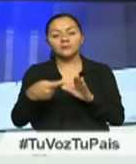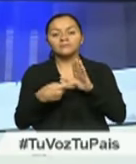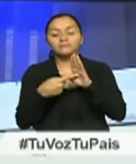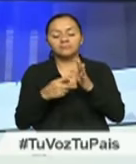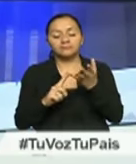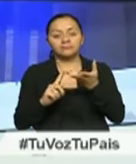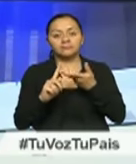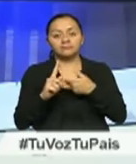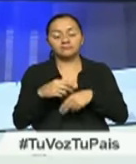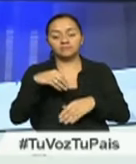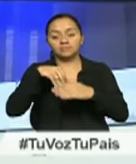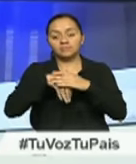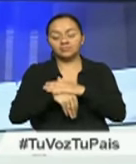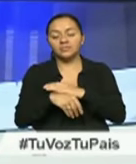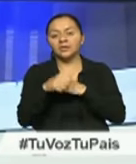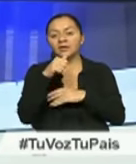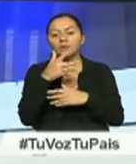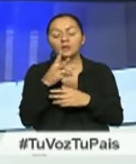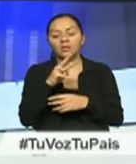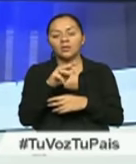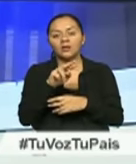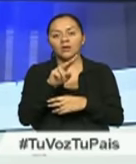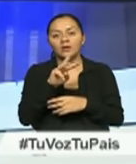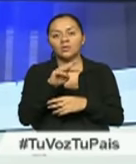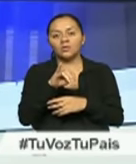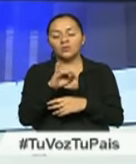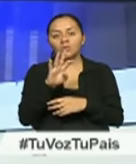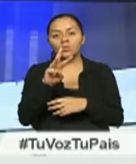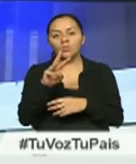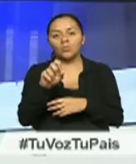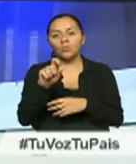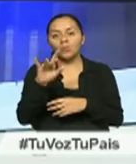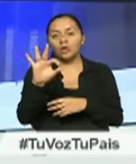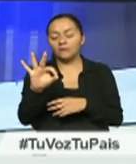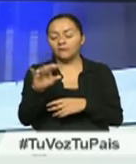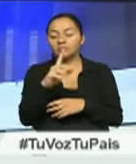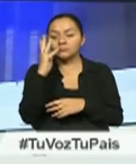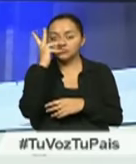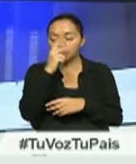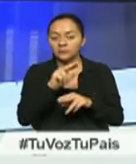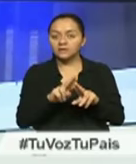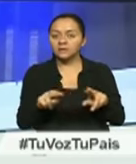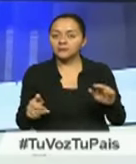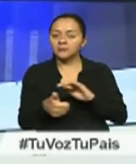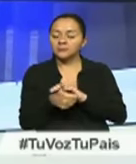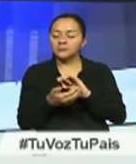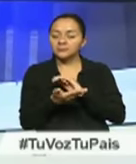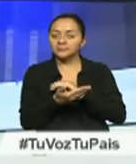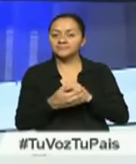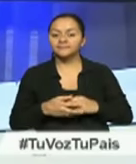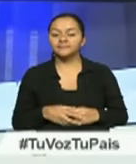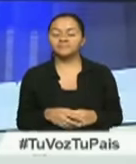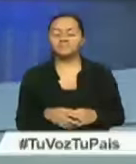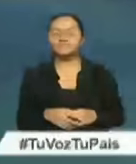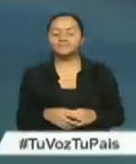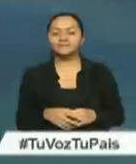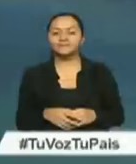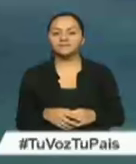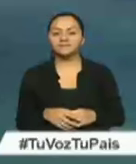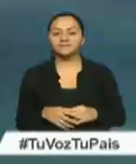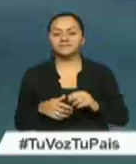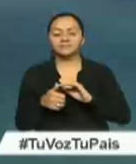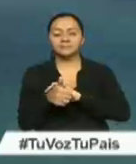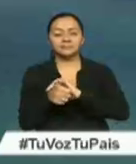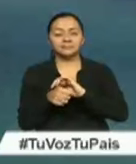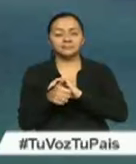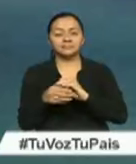especies submarinas en las islas Darwin y Wolf y la infinita belleza natural que posee el archipiélago ecuatoriano.